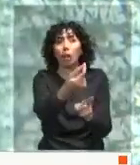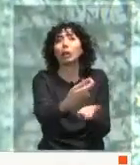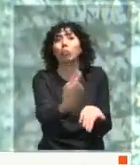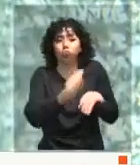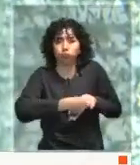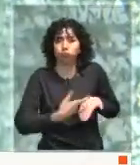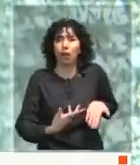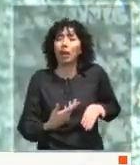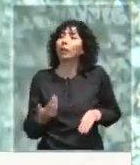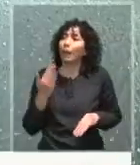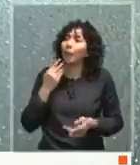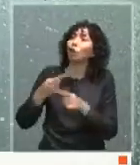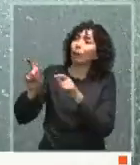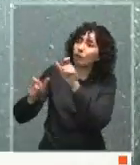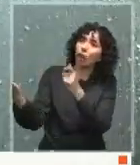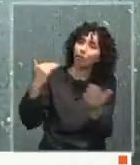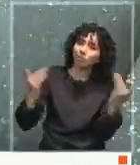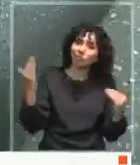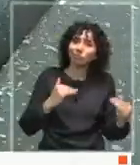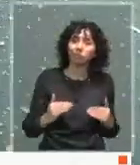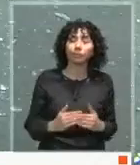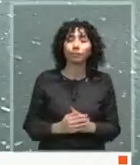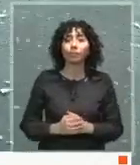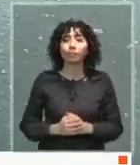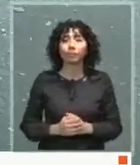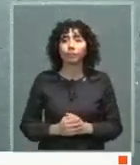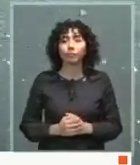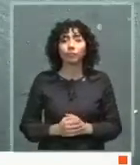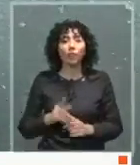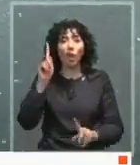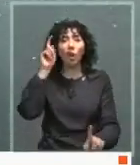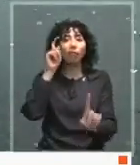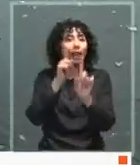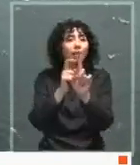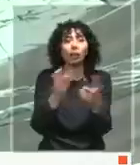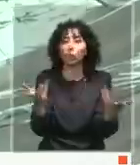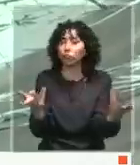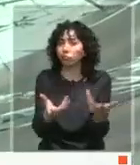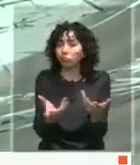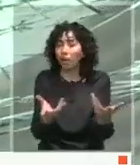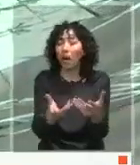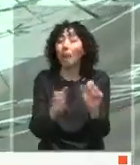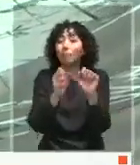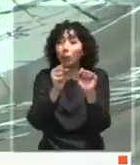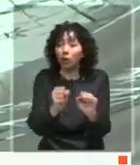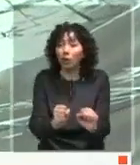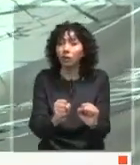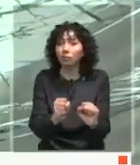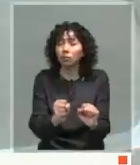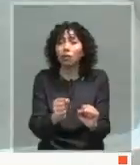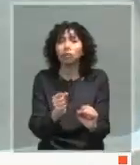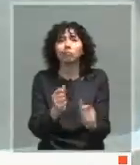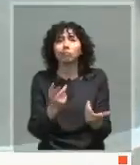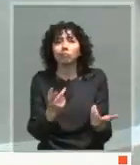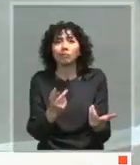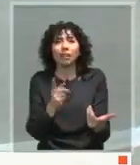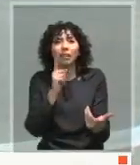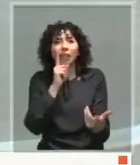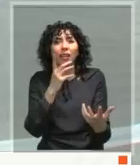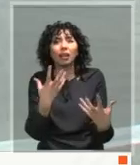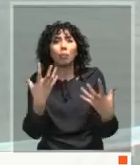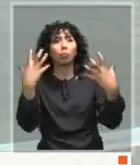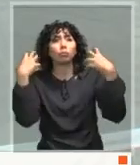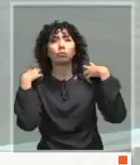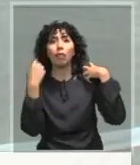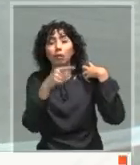a sumarse. Lo que se busca o se pretende con esta acción es poder encontrar la responsabilidad civil que descansa en